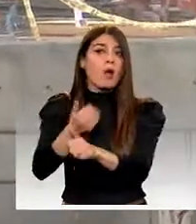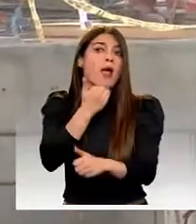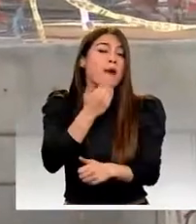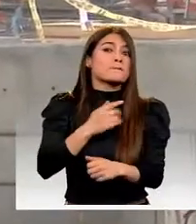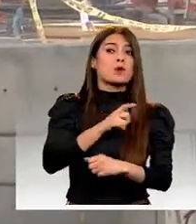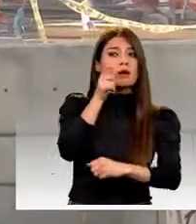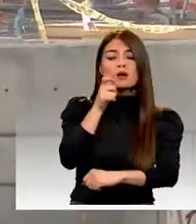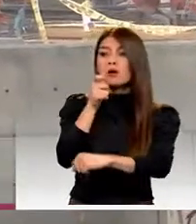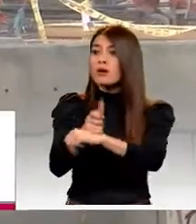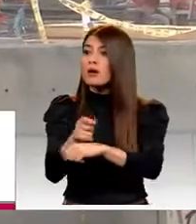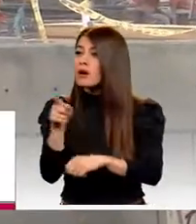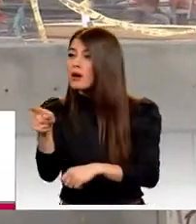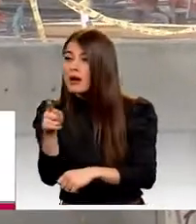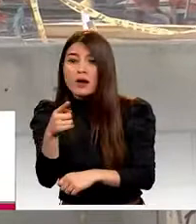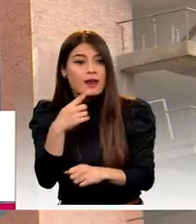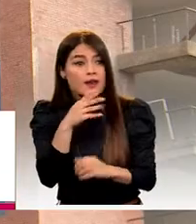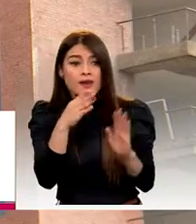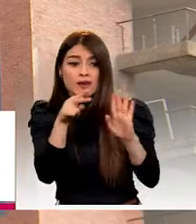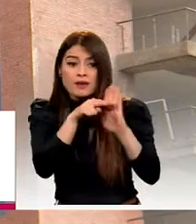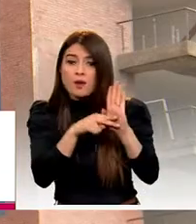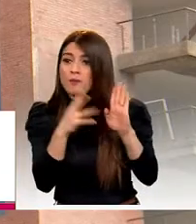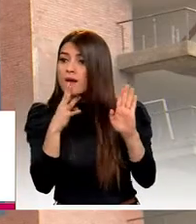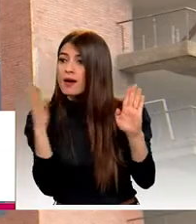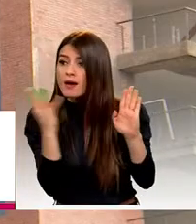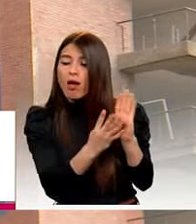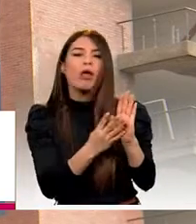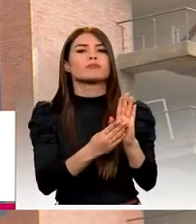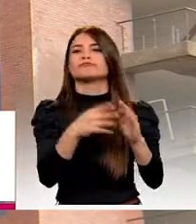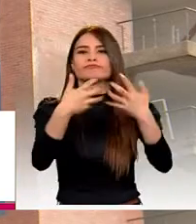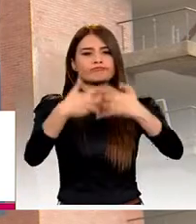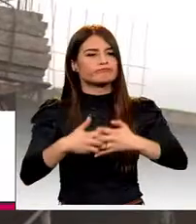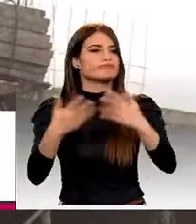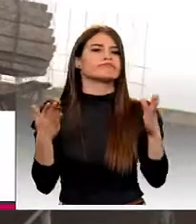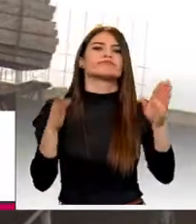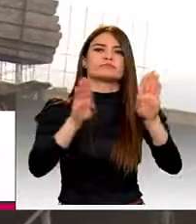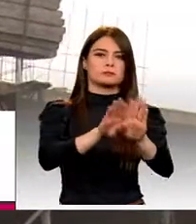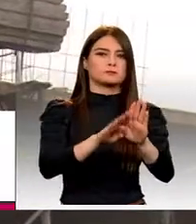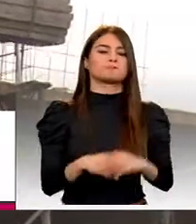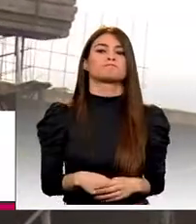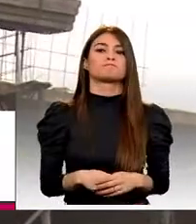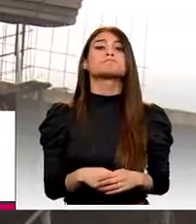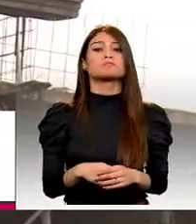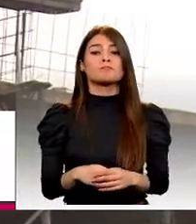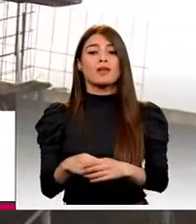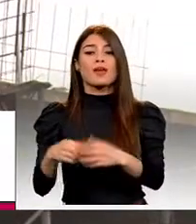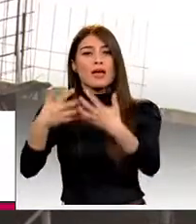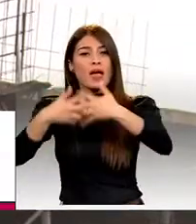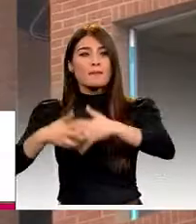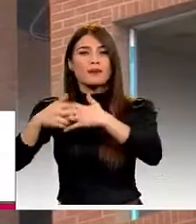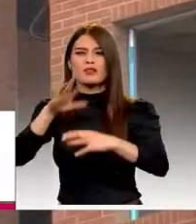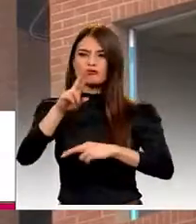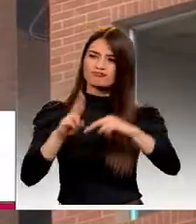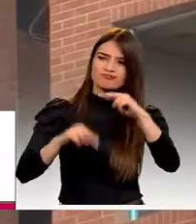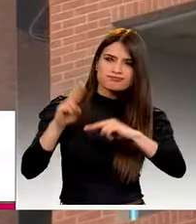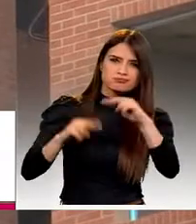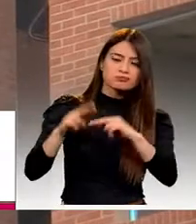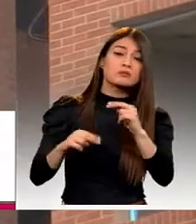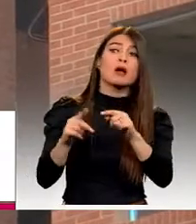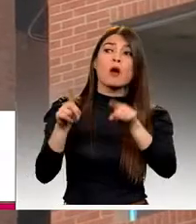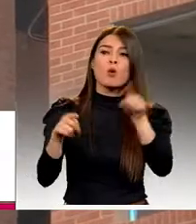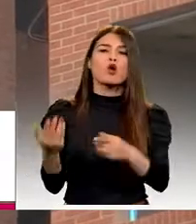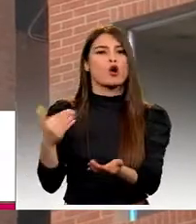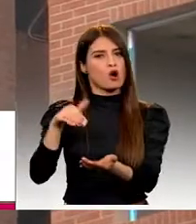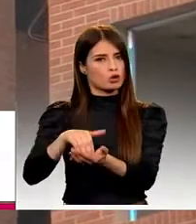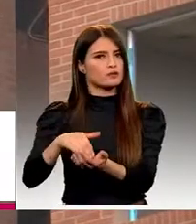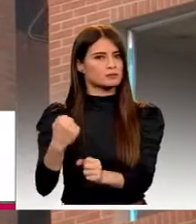de la construcción se abrirá la cadena de proveedores, aunque seguirán las restricciones para autoconstrucción o remodelaciones, es decir, el